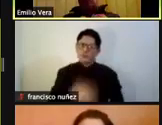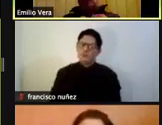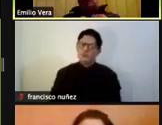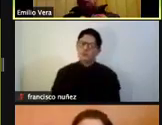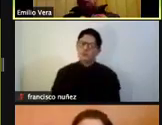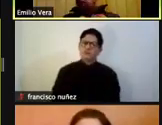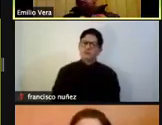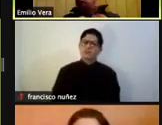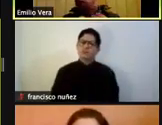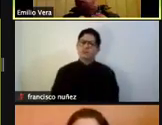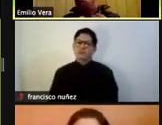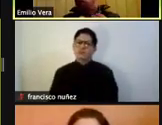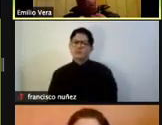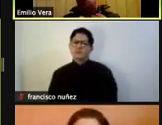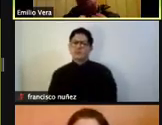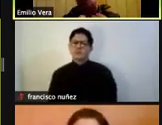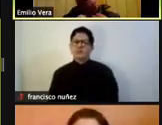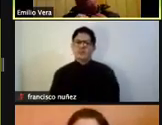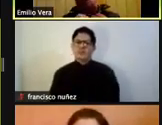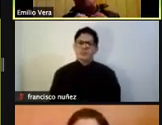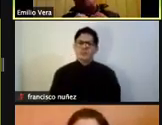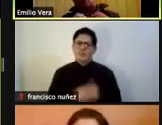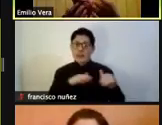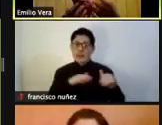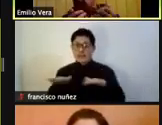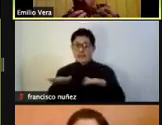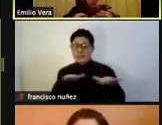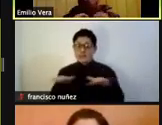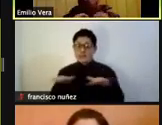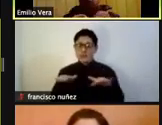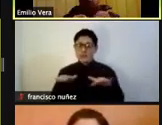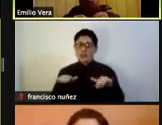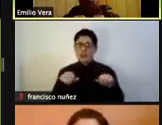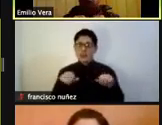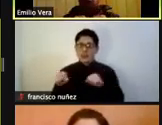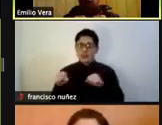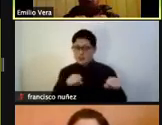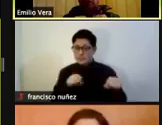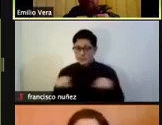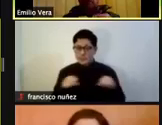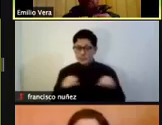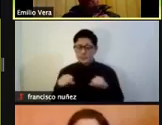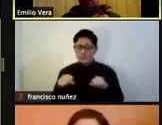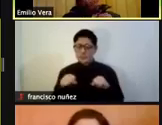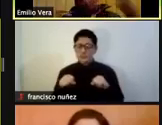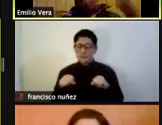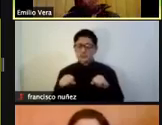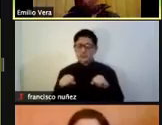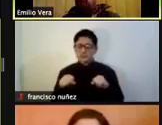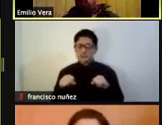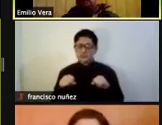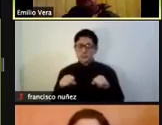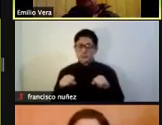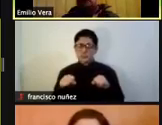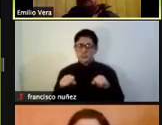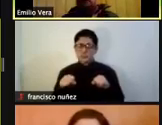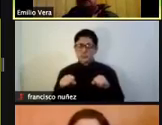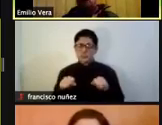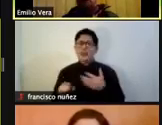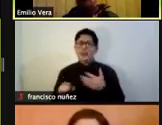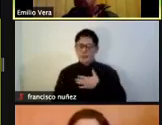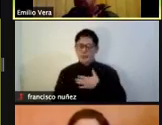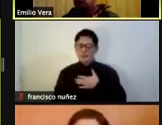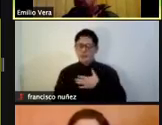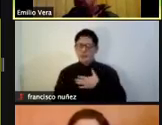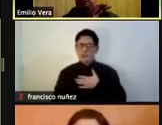uso yo y usé yo en todo eso, es una de las especialidades de la geofísica marina. A bordo